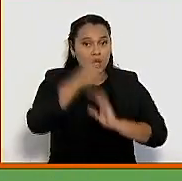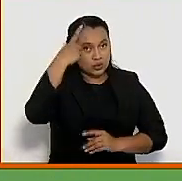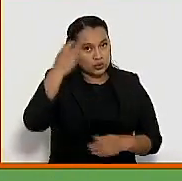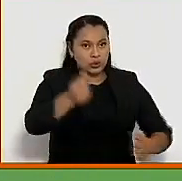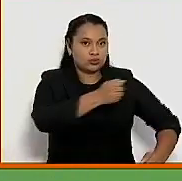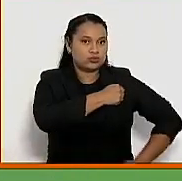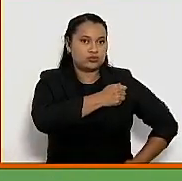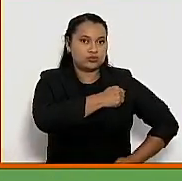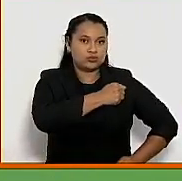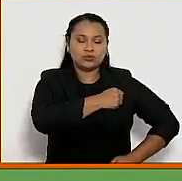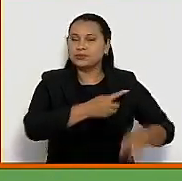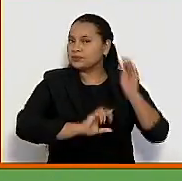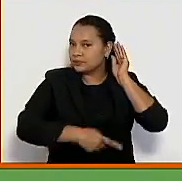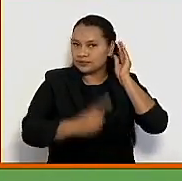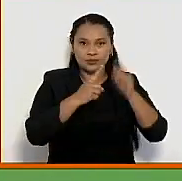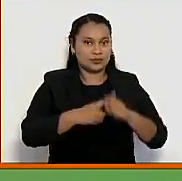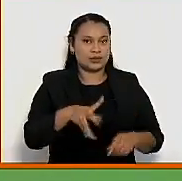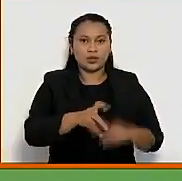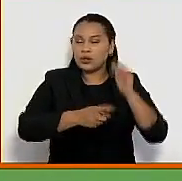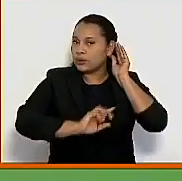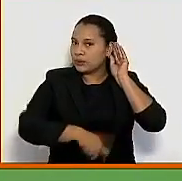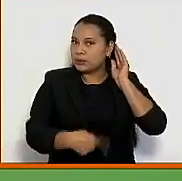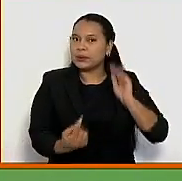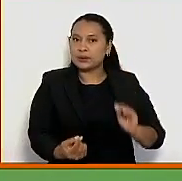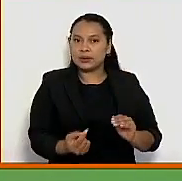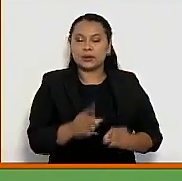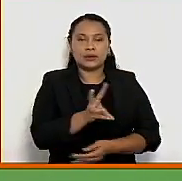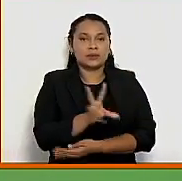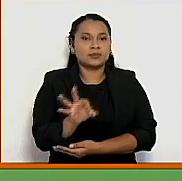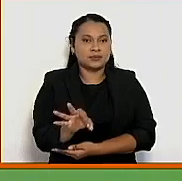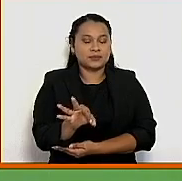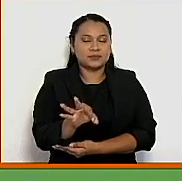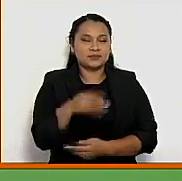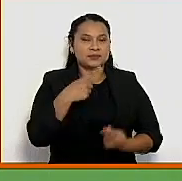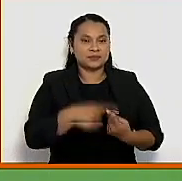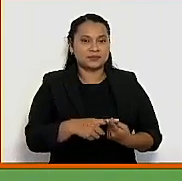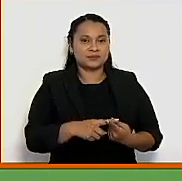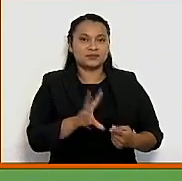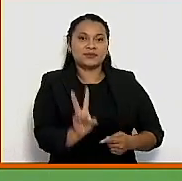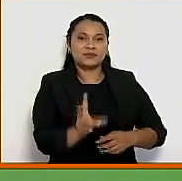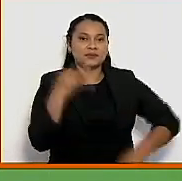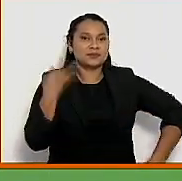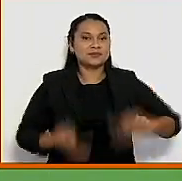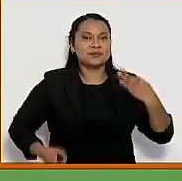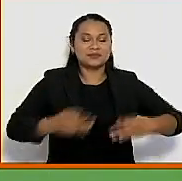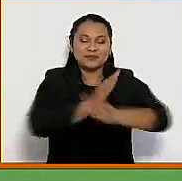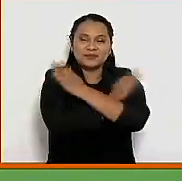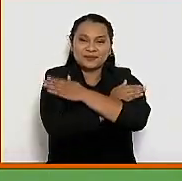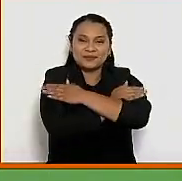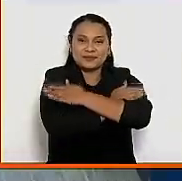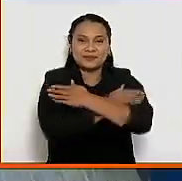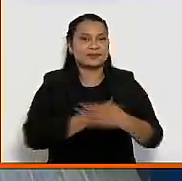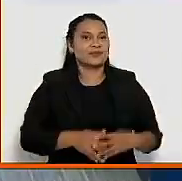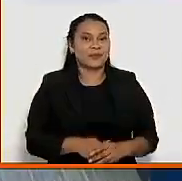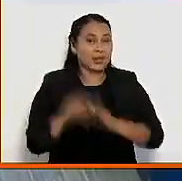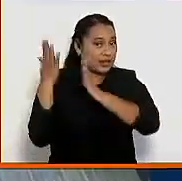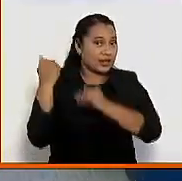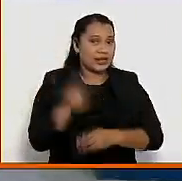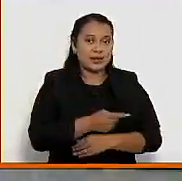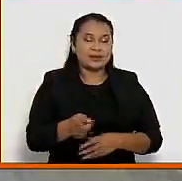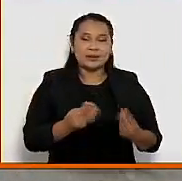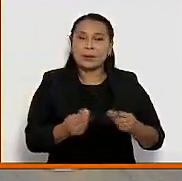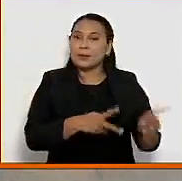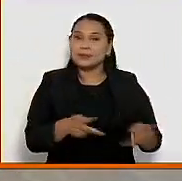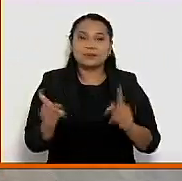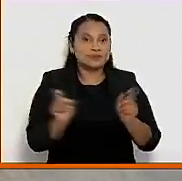de sueño soldado. Para Multi X, 2X, para más uno, 69 más 7. Muchas felicidades. Esperamos que seas parte de